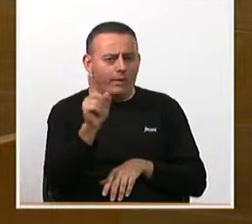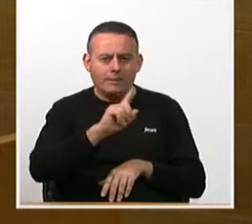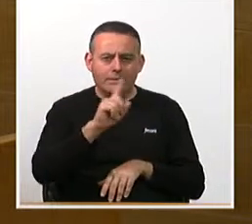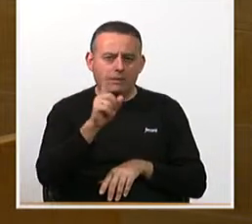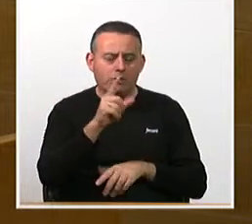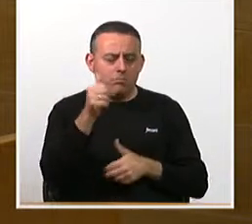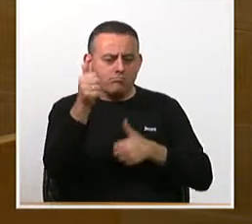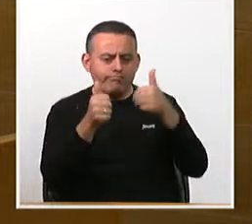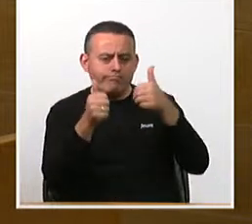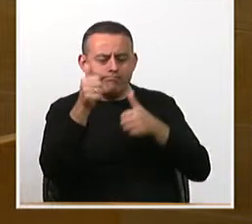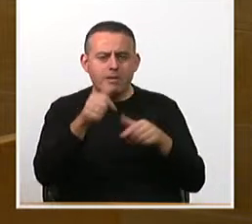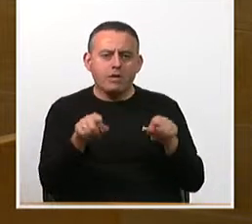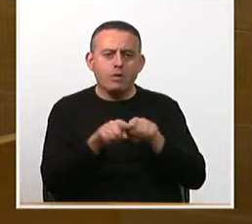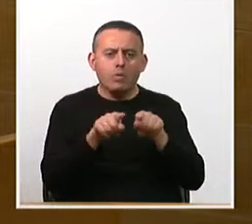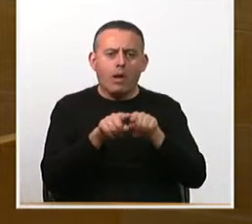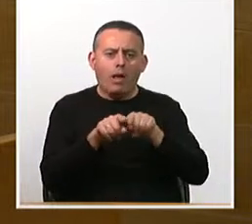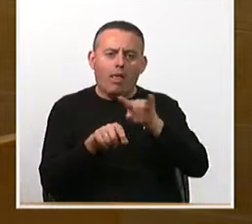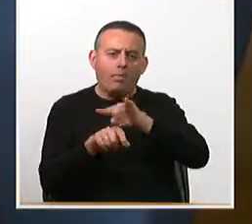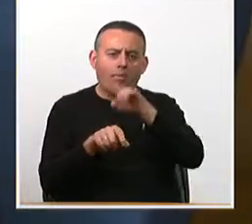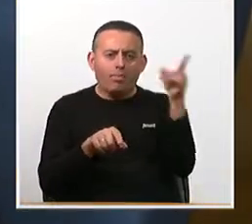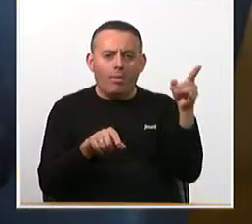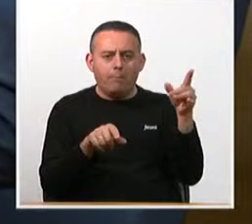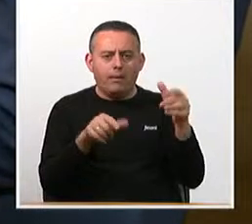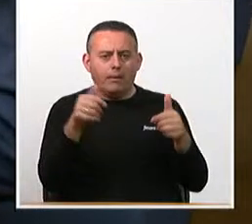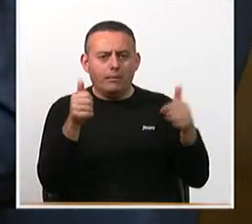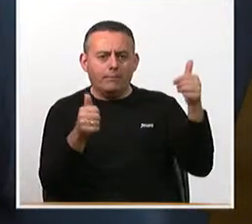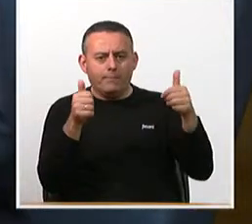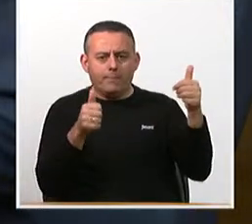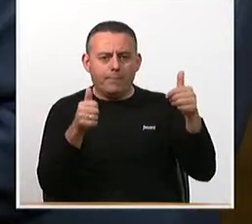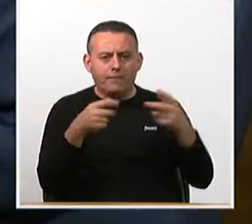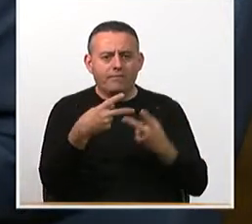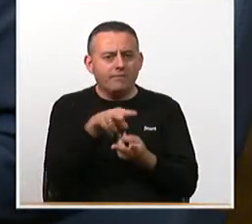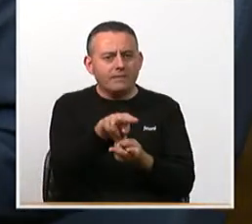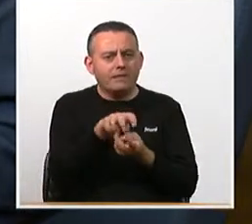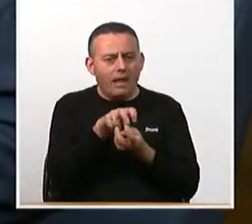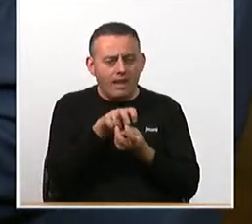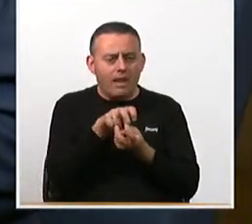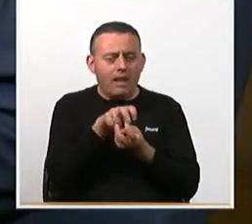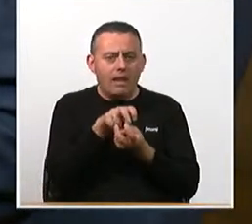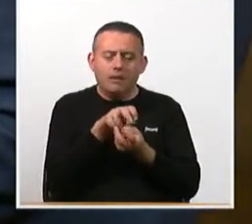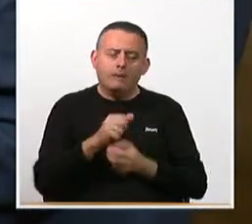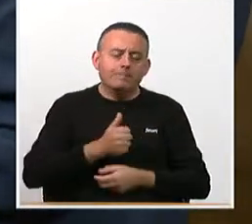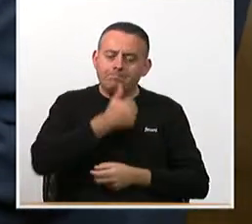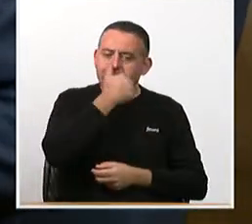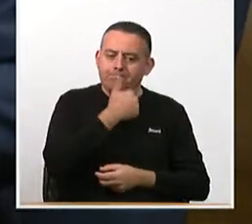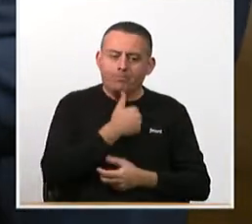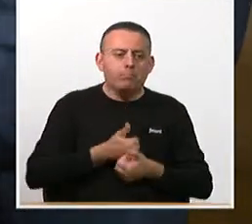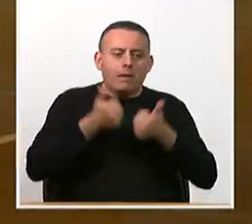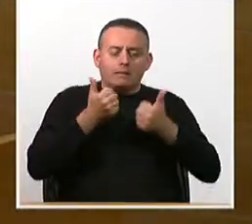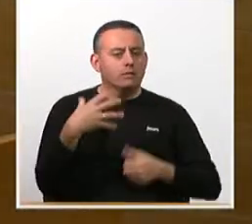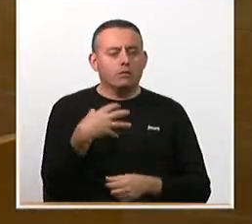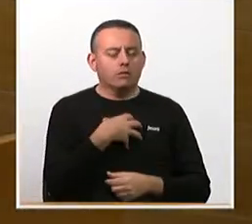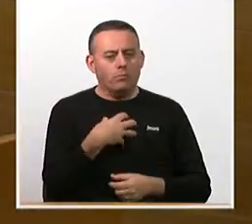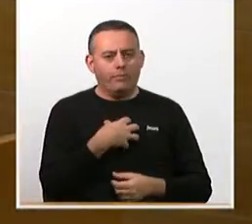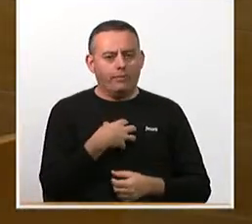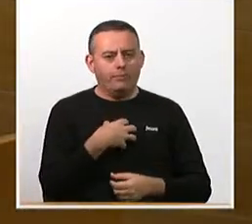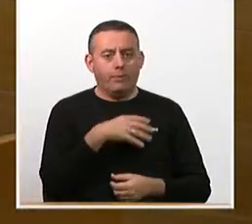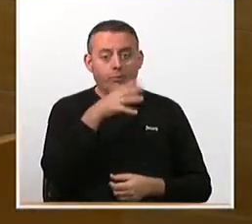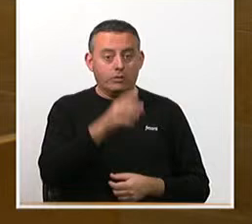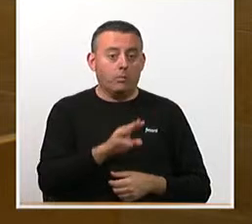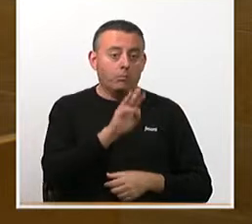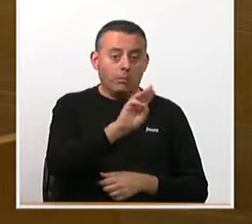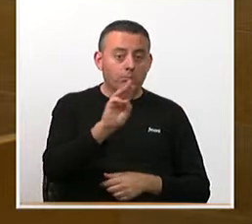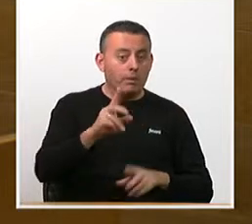un damping fiscal que no suportar la cuesti es que les señor del PP y de